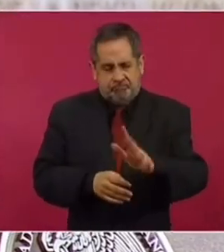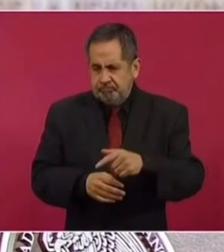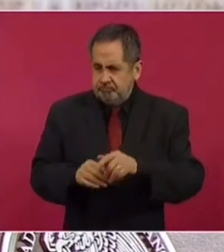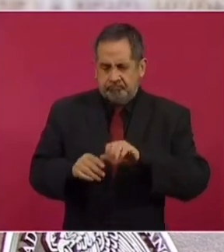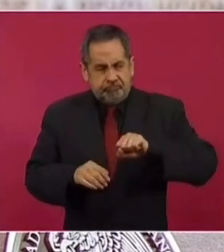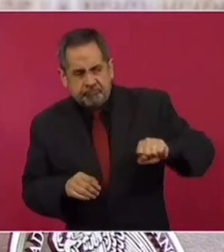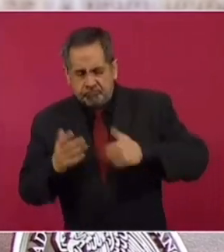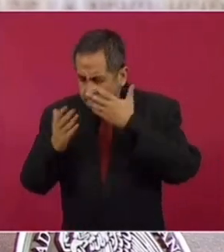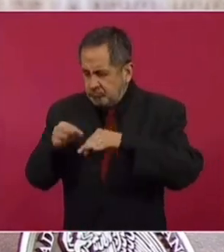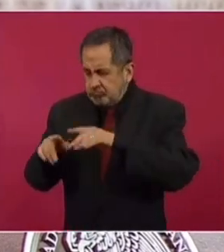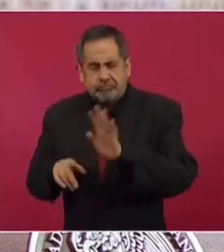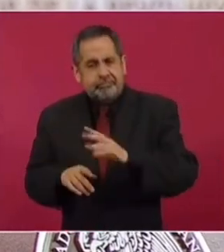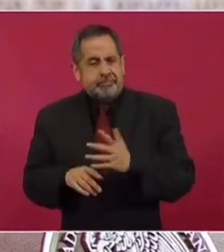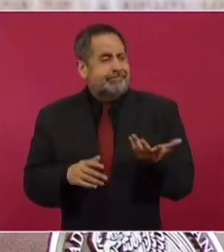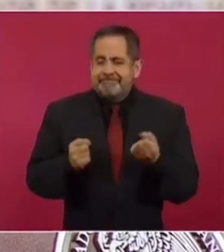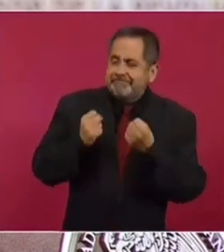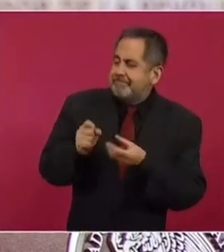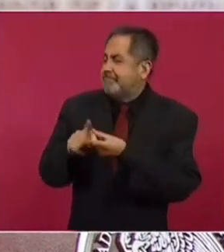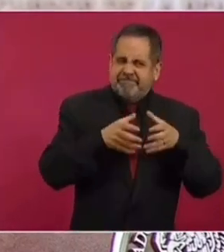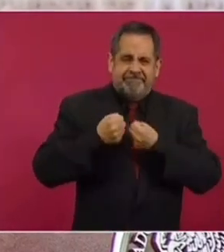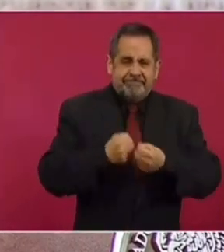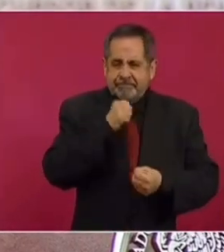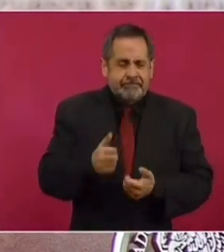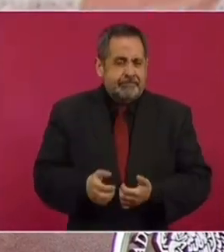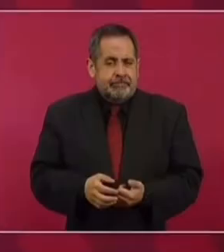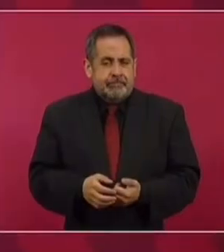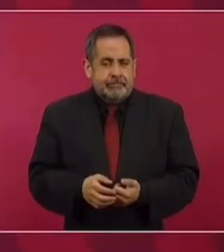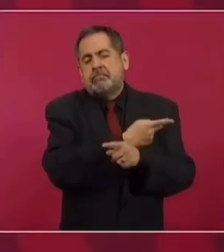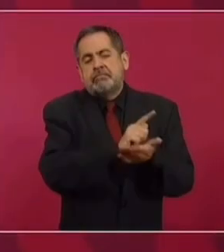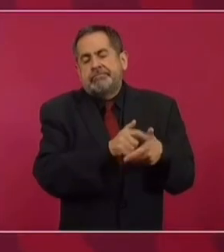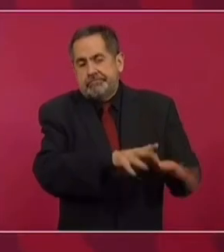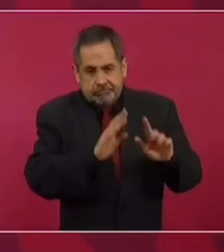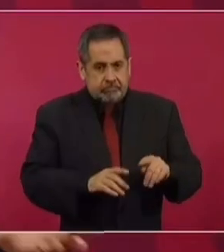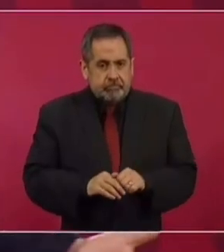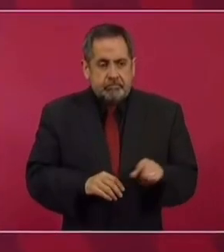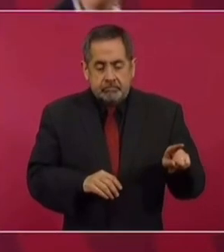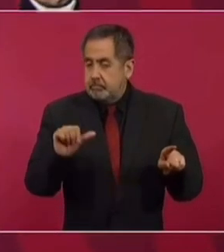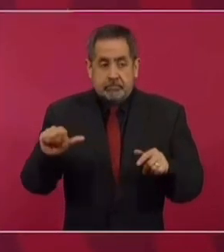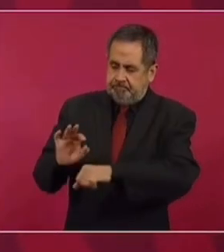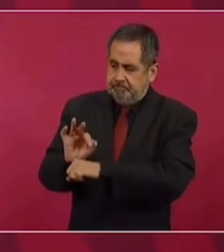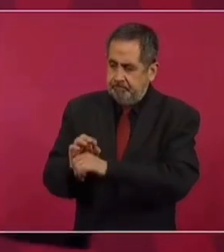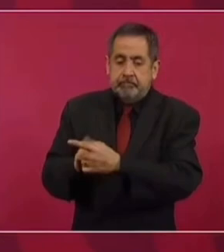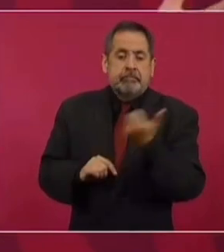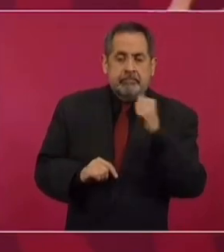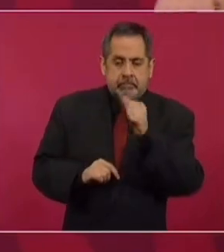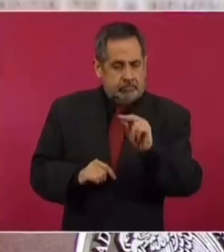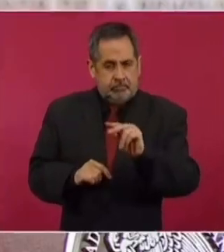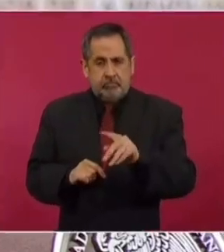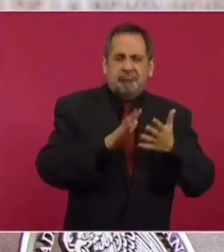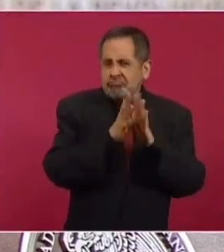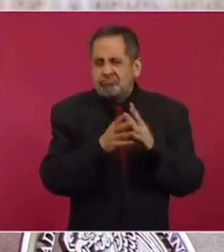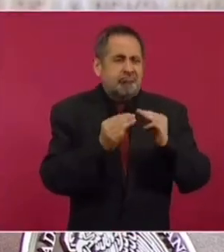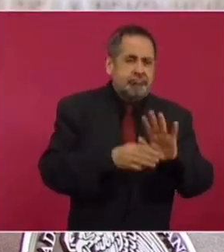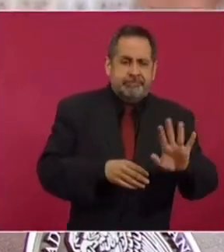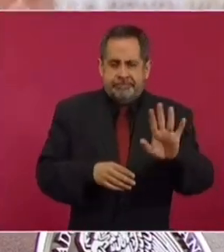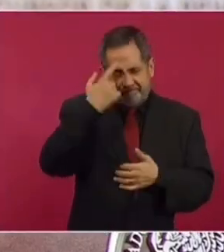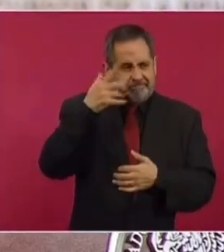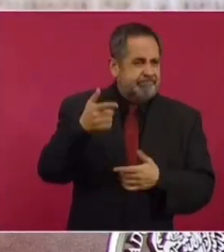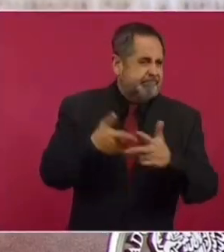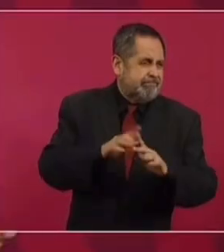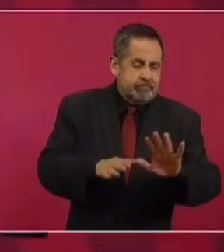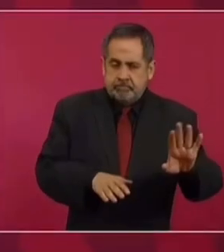a los delincuentes ya definidos. Quitarles a los jóvenes que no tengan un ejército de